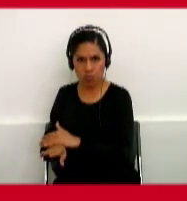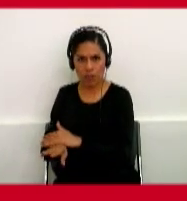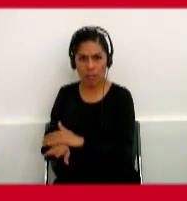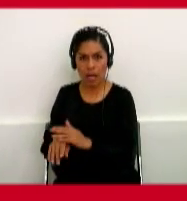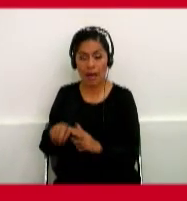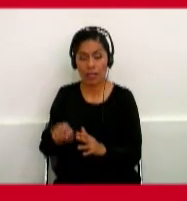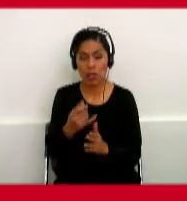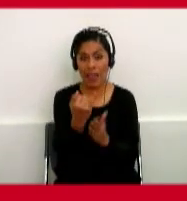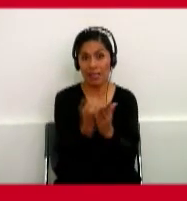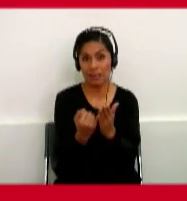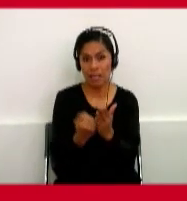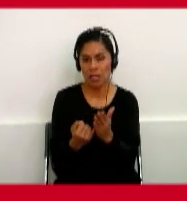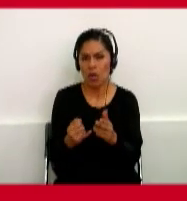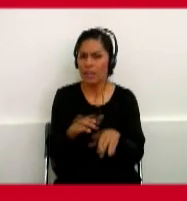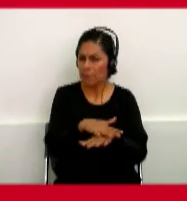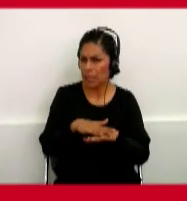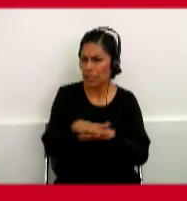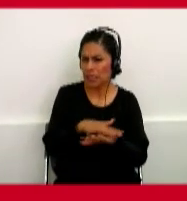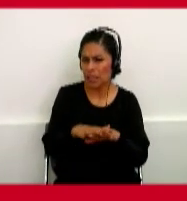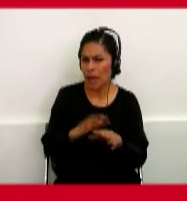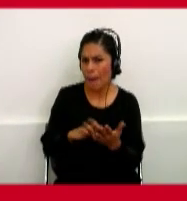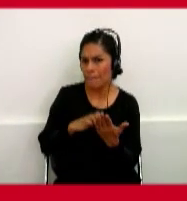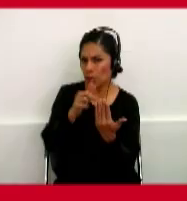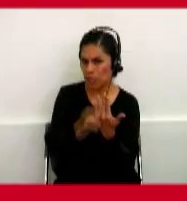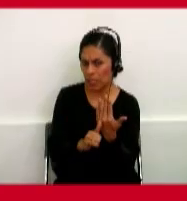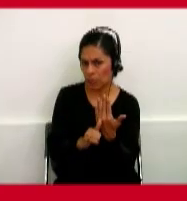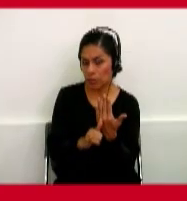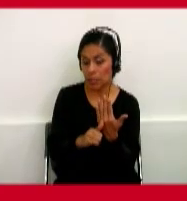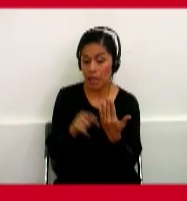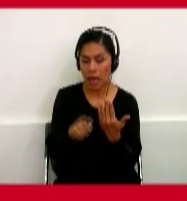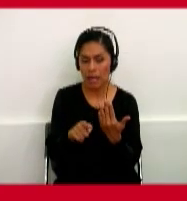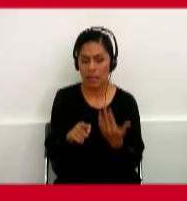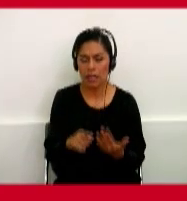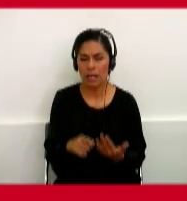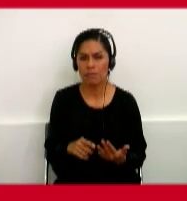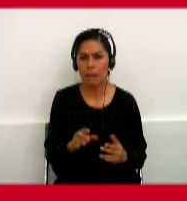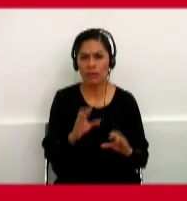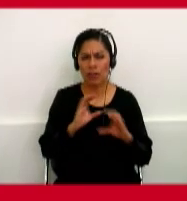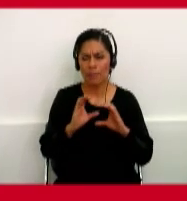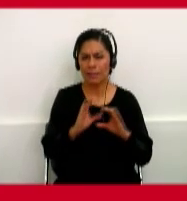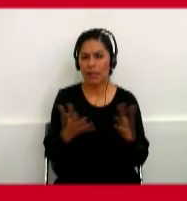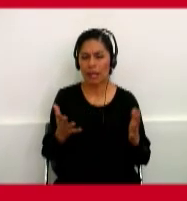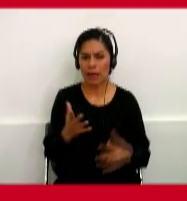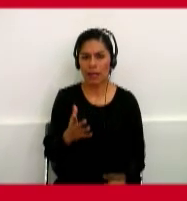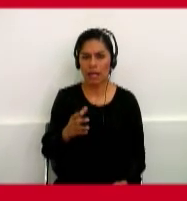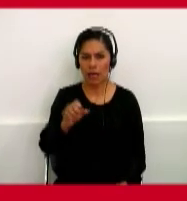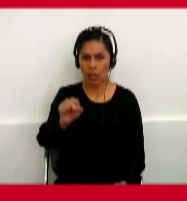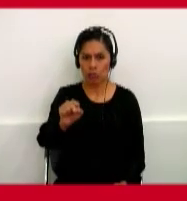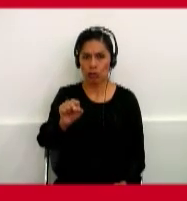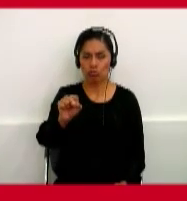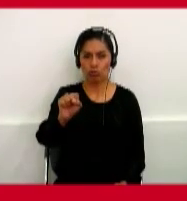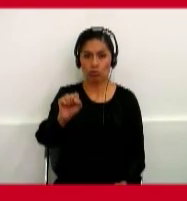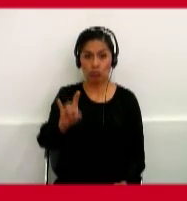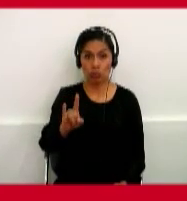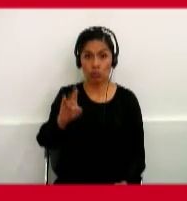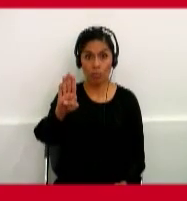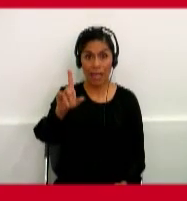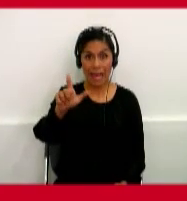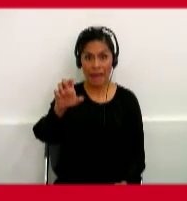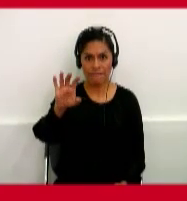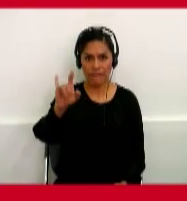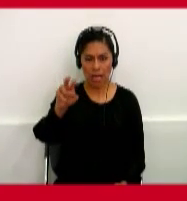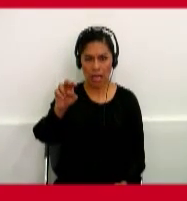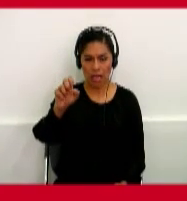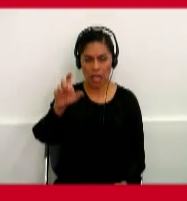y análisis de proyectos. Vamos a comentar con respecto al sublevel stopping. El sublevel stopping, cuando nosotros hablamos de